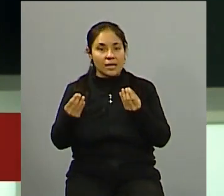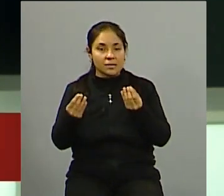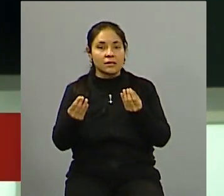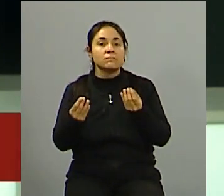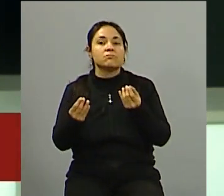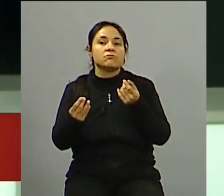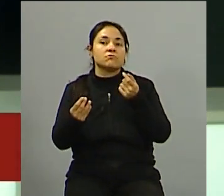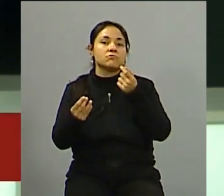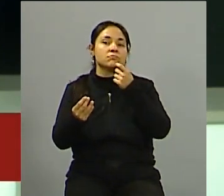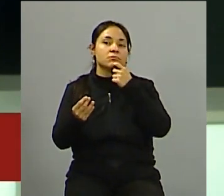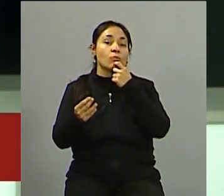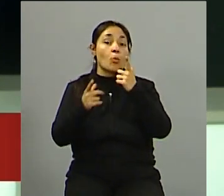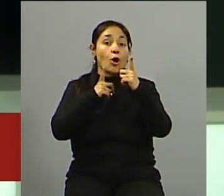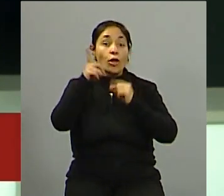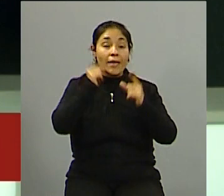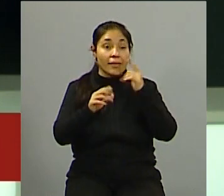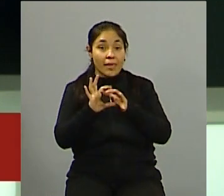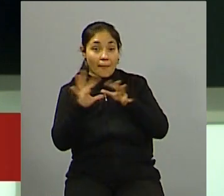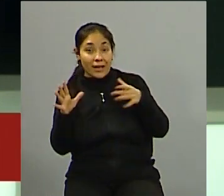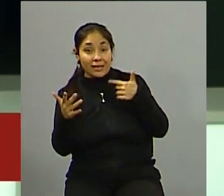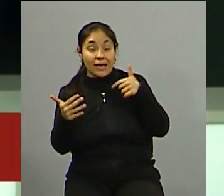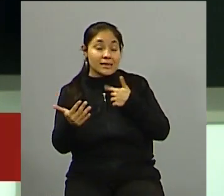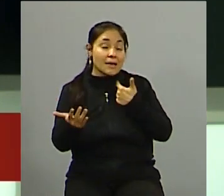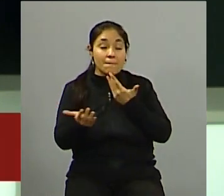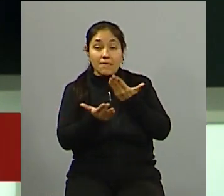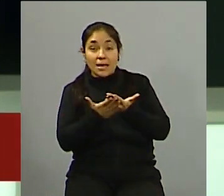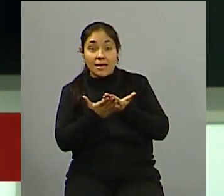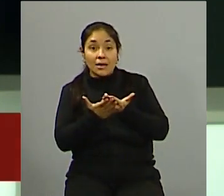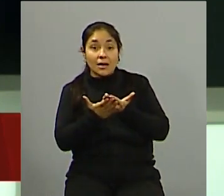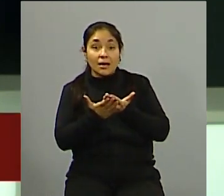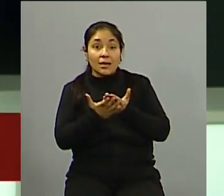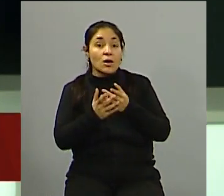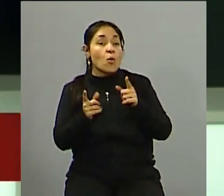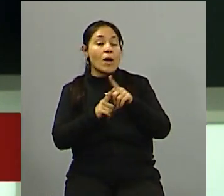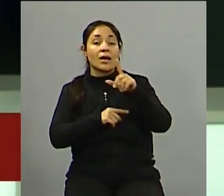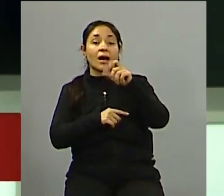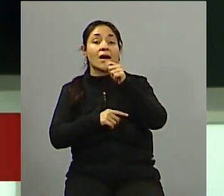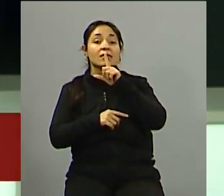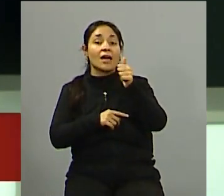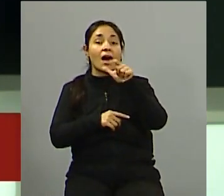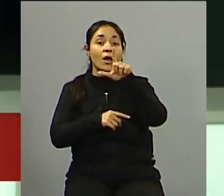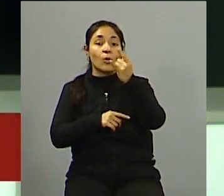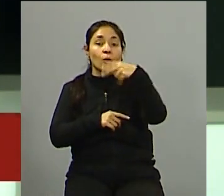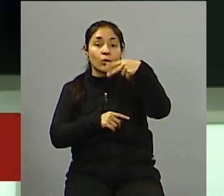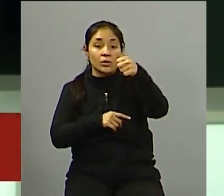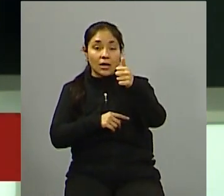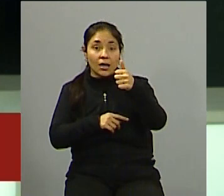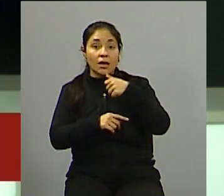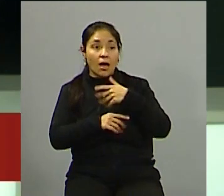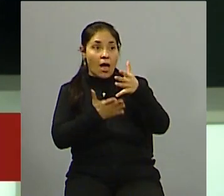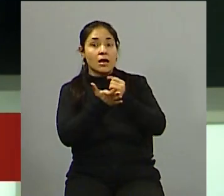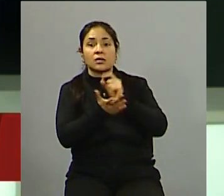independentista, si en cierta manera la región de Cataluña acepta la culpabilidad de Puigdemont, que